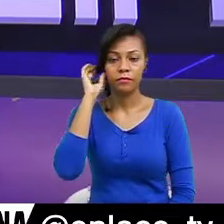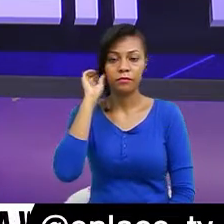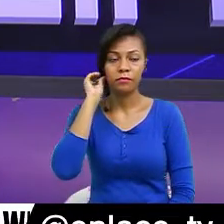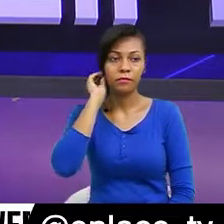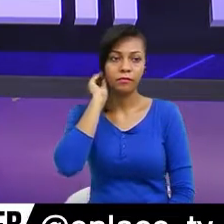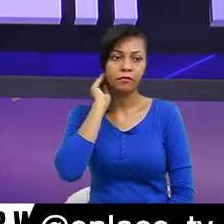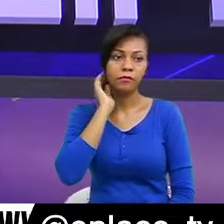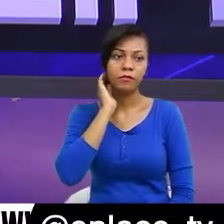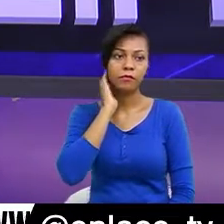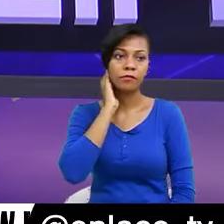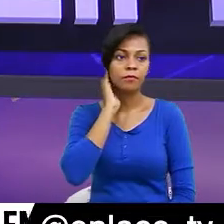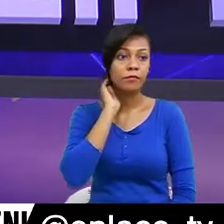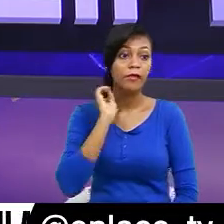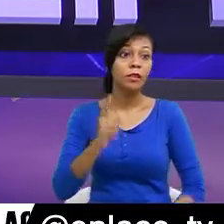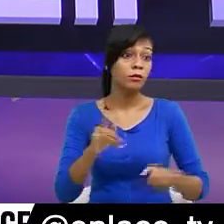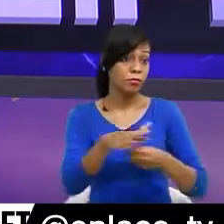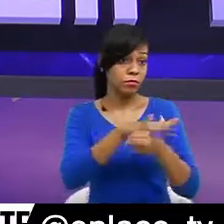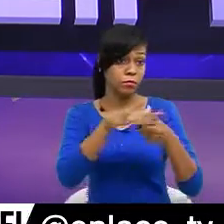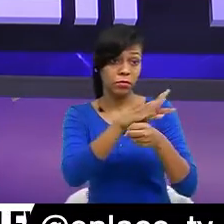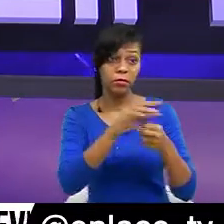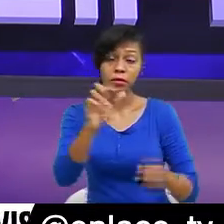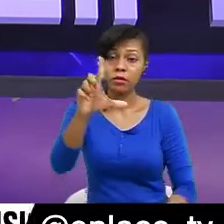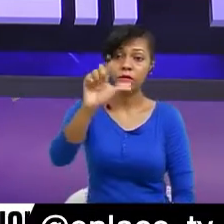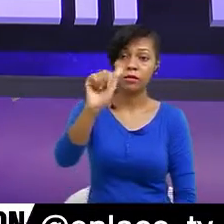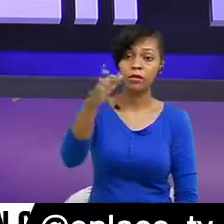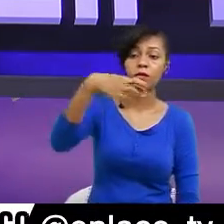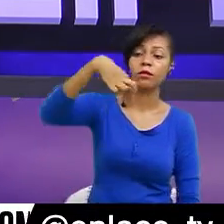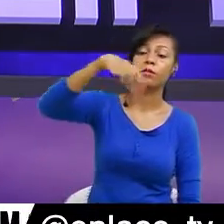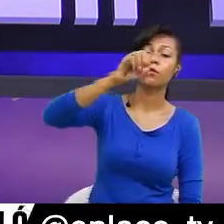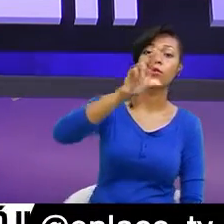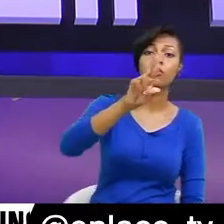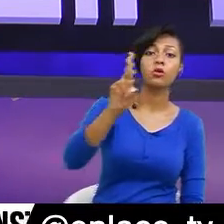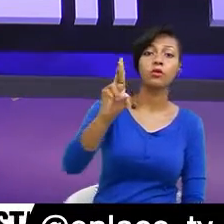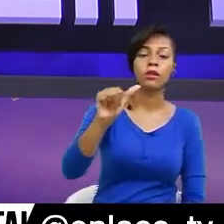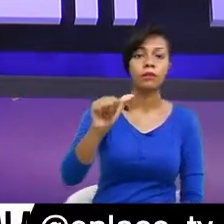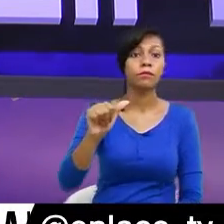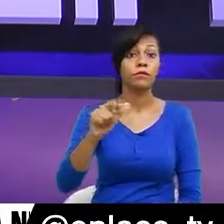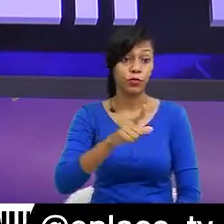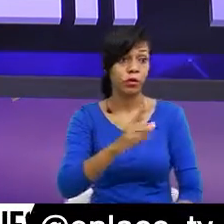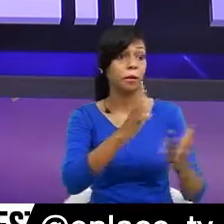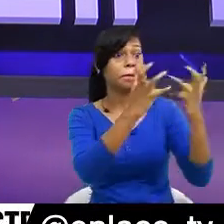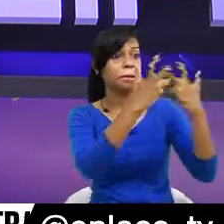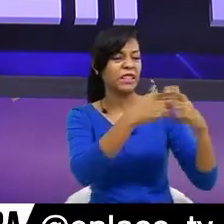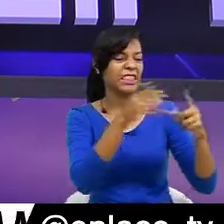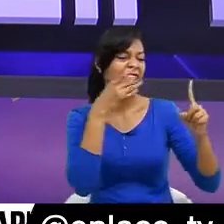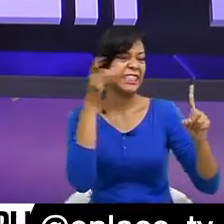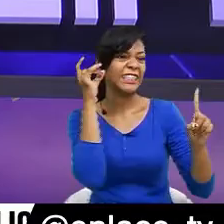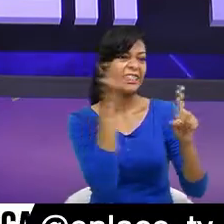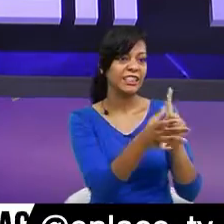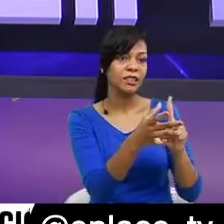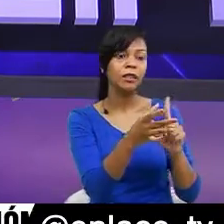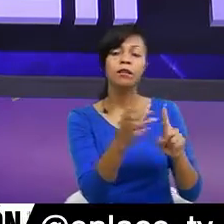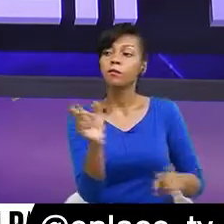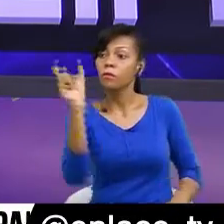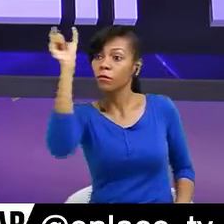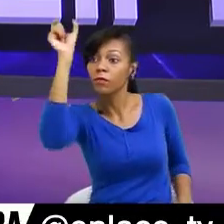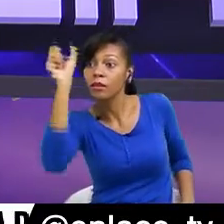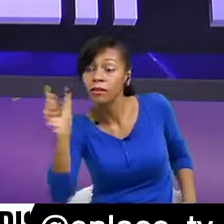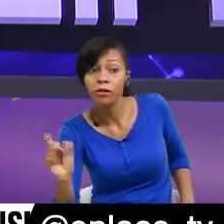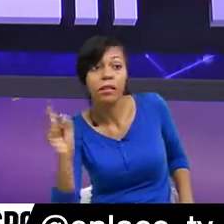sector contiguo a La Porra cuando pretendía hurtar elementos de una empresa de vidrio. Durante varios minutos el delincuente se mantuvo detenido en el